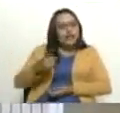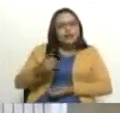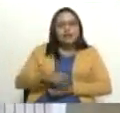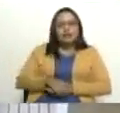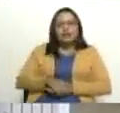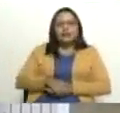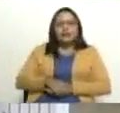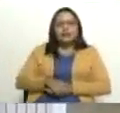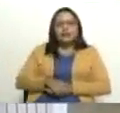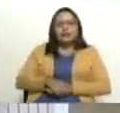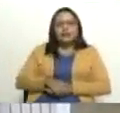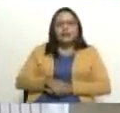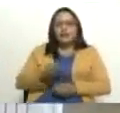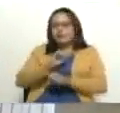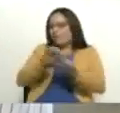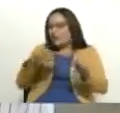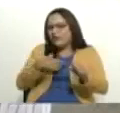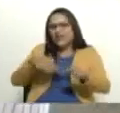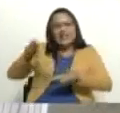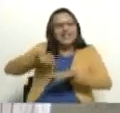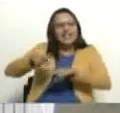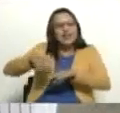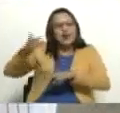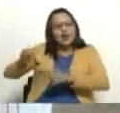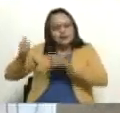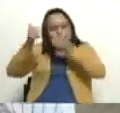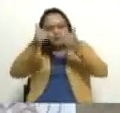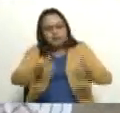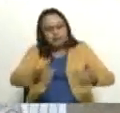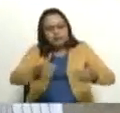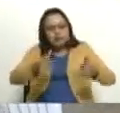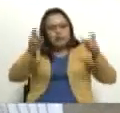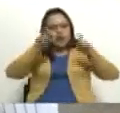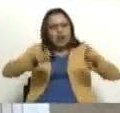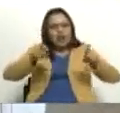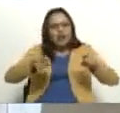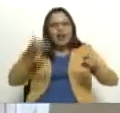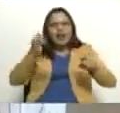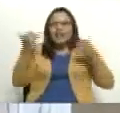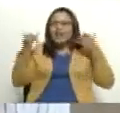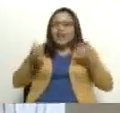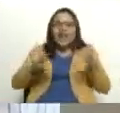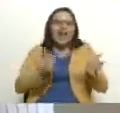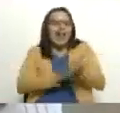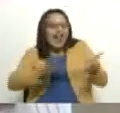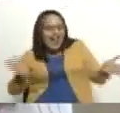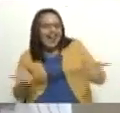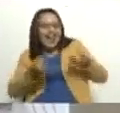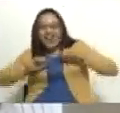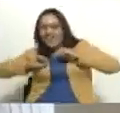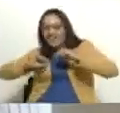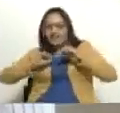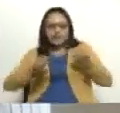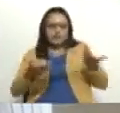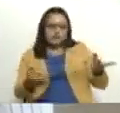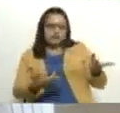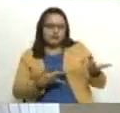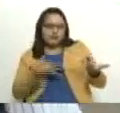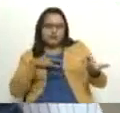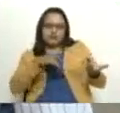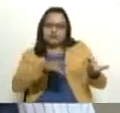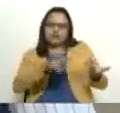Es un crimen que un niño se le imponga, porque es impuesto, y le celebren que baile reggaetón, no sé, una cosa